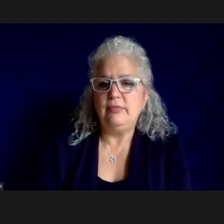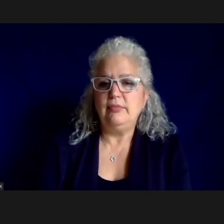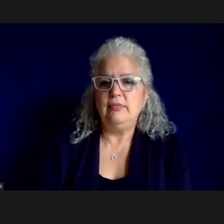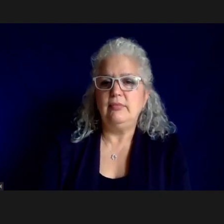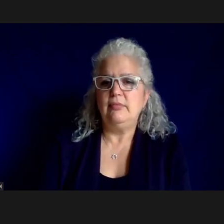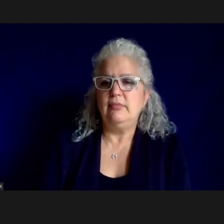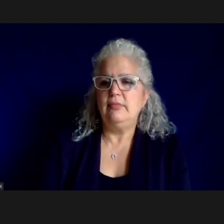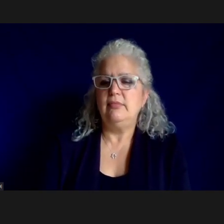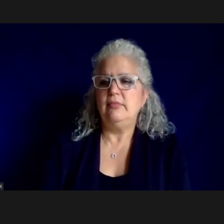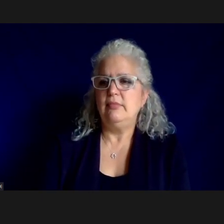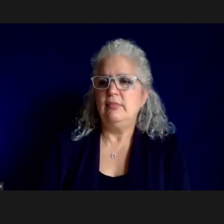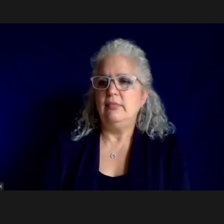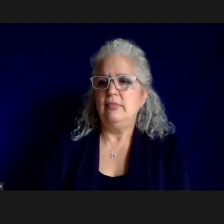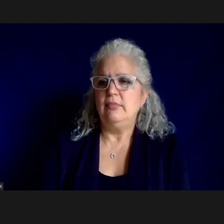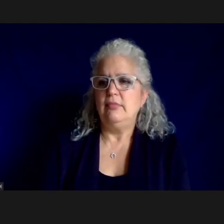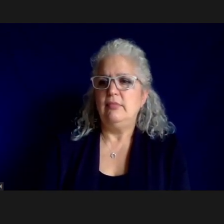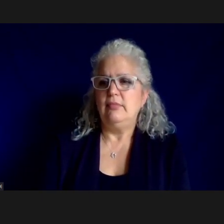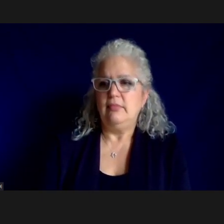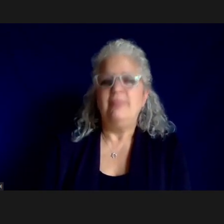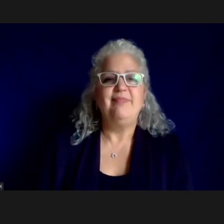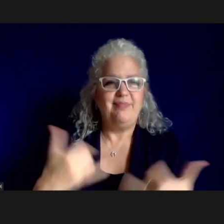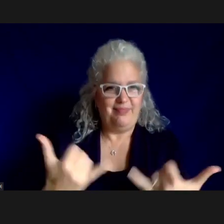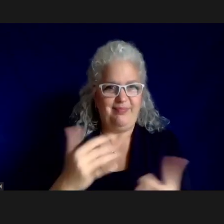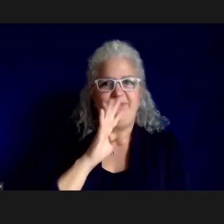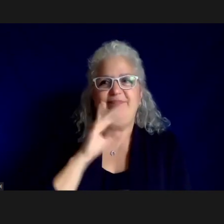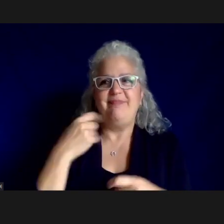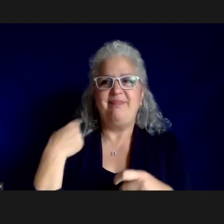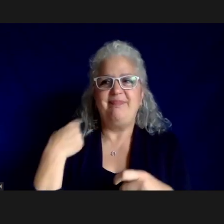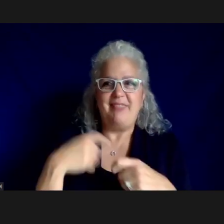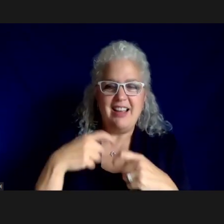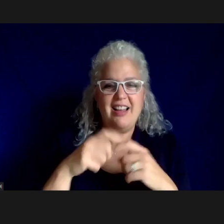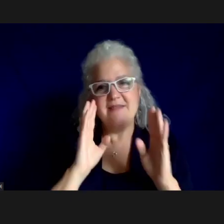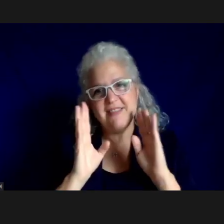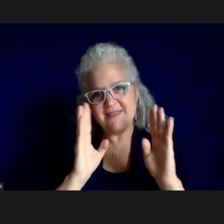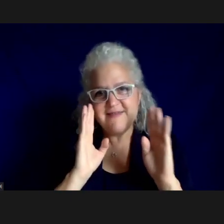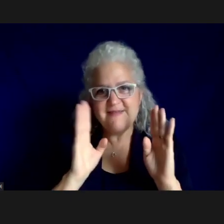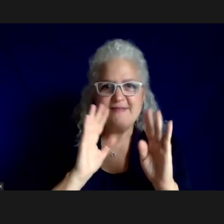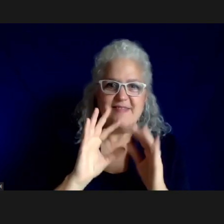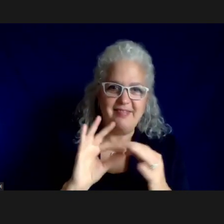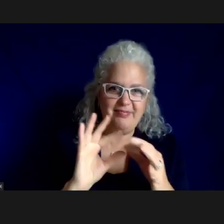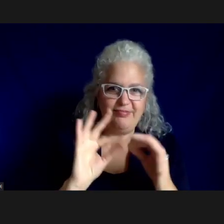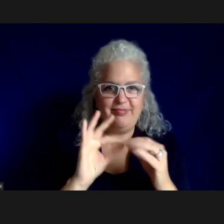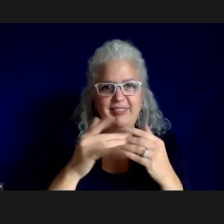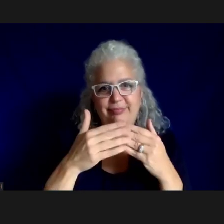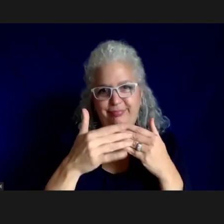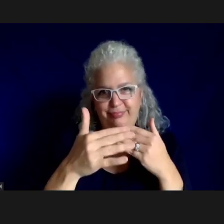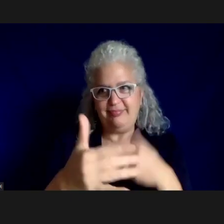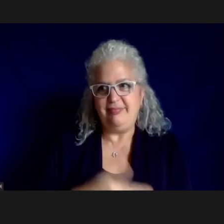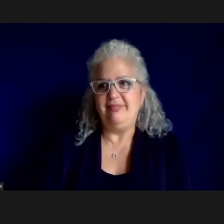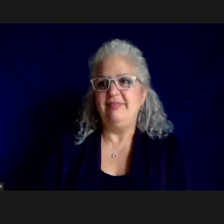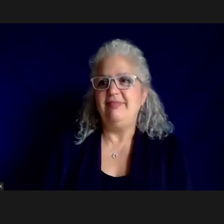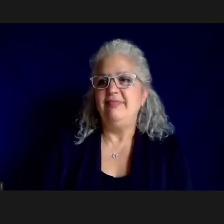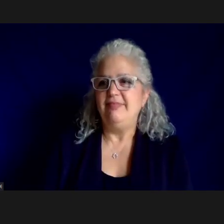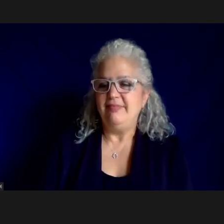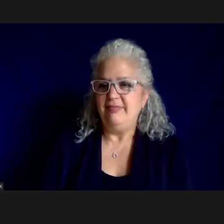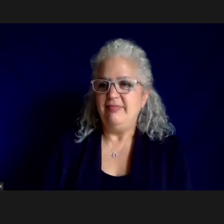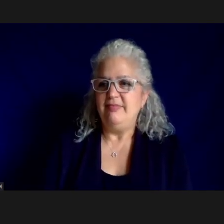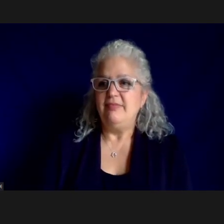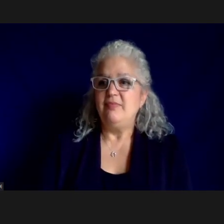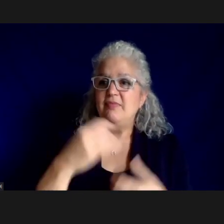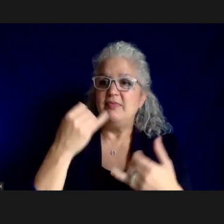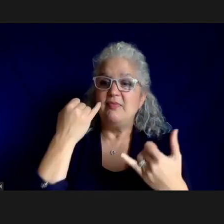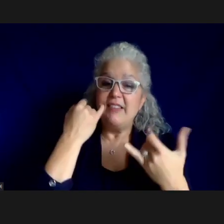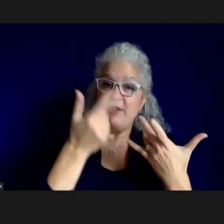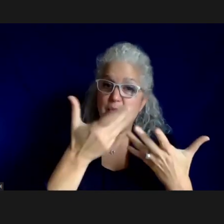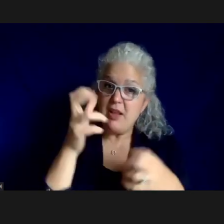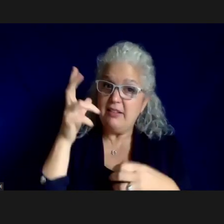buenas tardes para todos aquellos que nos están acompañando esta tarde. Si ustedes quieren participar o escuchar